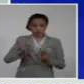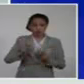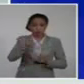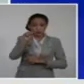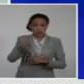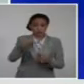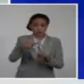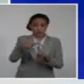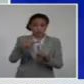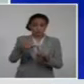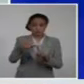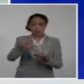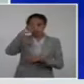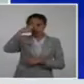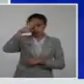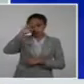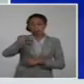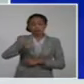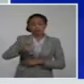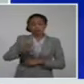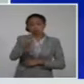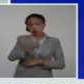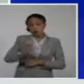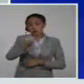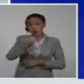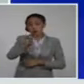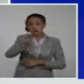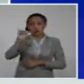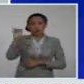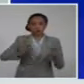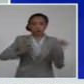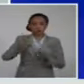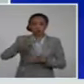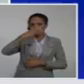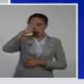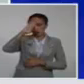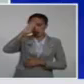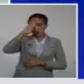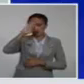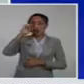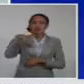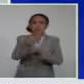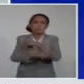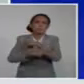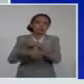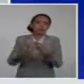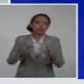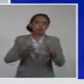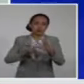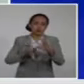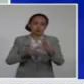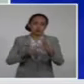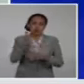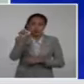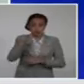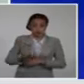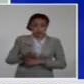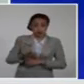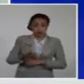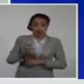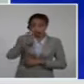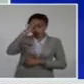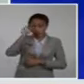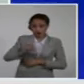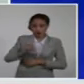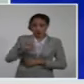diagnosticados en Camagüey, 4 son viajeros cubanos procedentes de Rusia y 1 es un viajero cubano procedente de